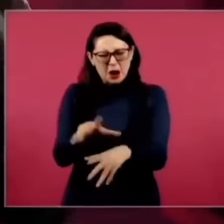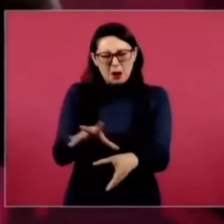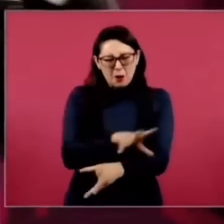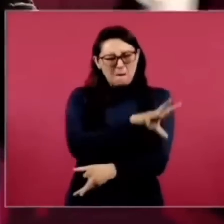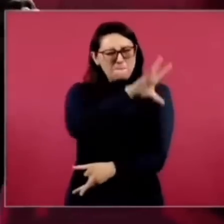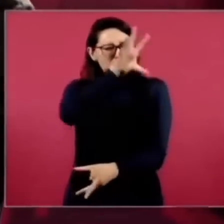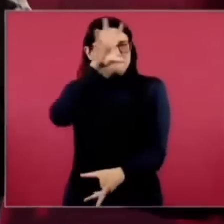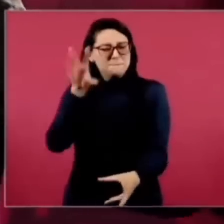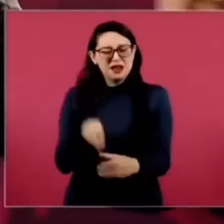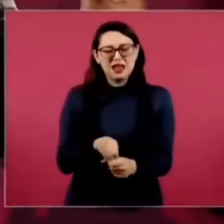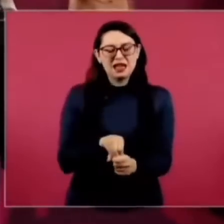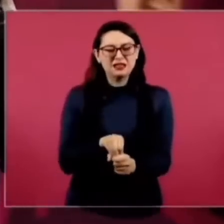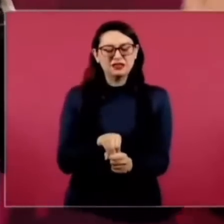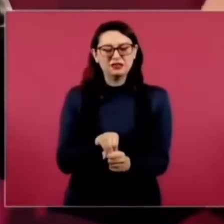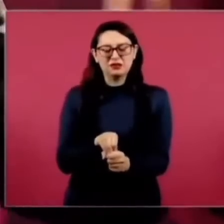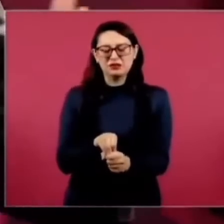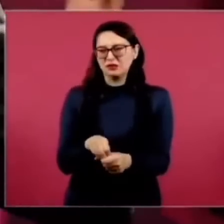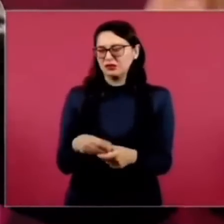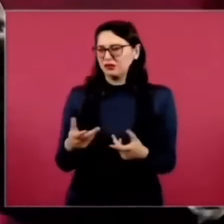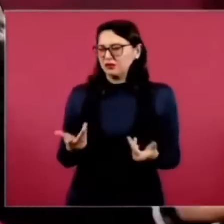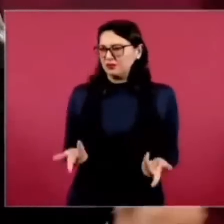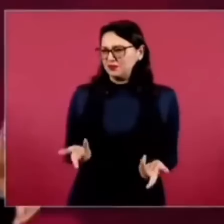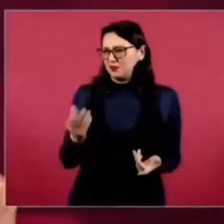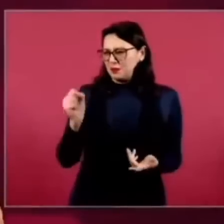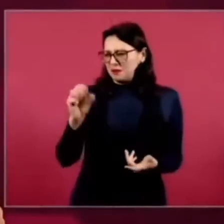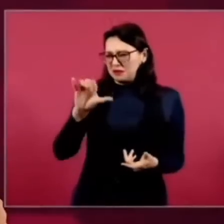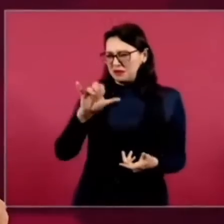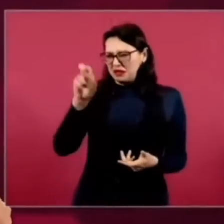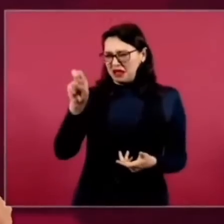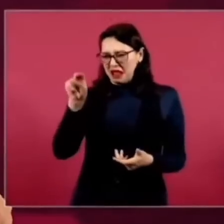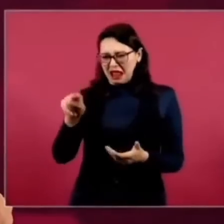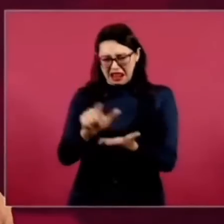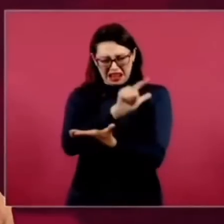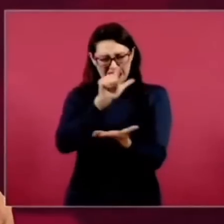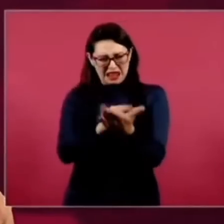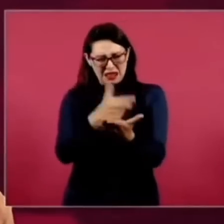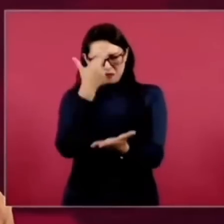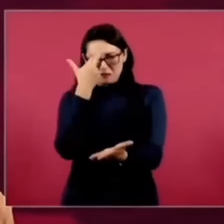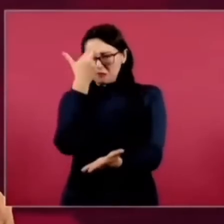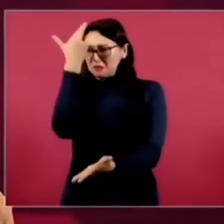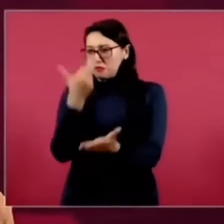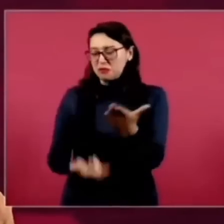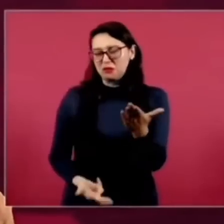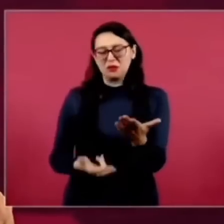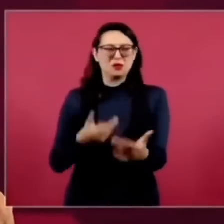No pueden ellos estar dando malos ejemplos.